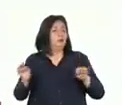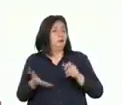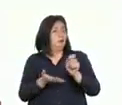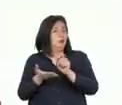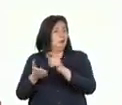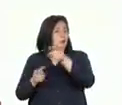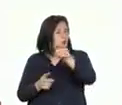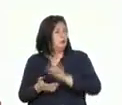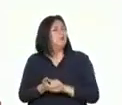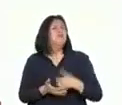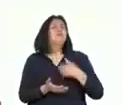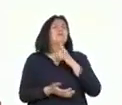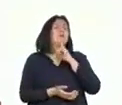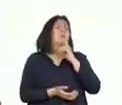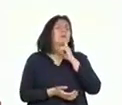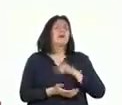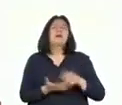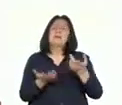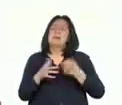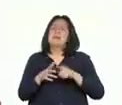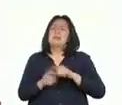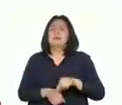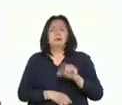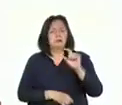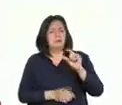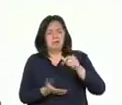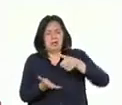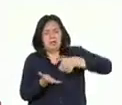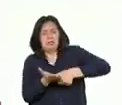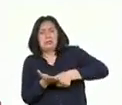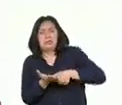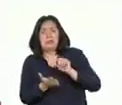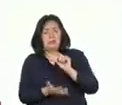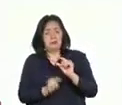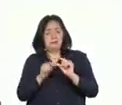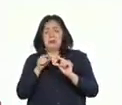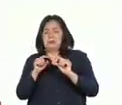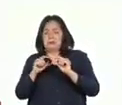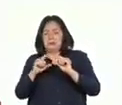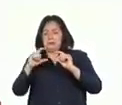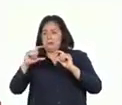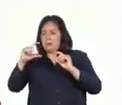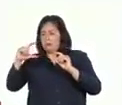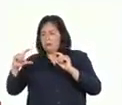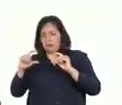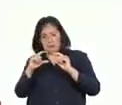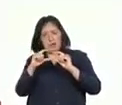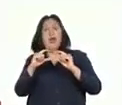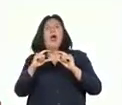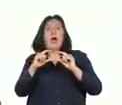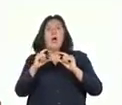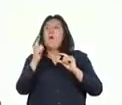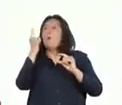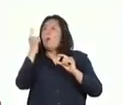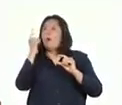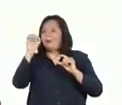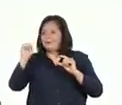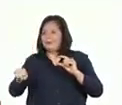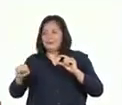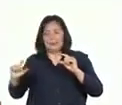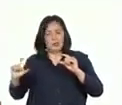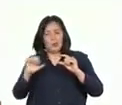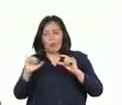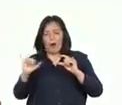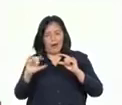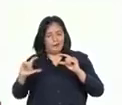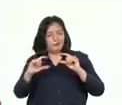le sugirió empezar con unas tachuelas. Cuando midieron las tachuelas, llegaron a la conclusión que una tenía la